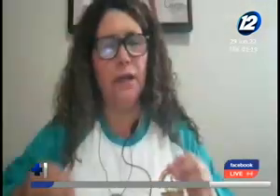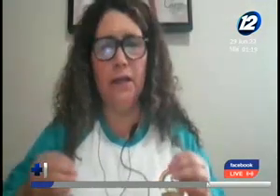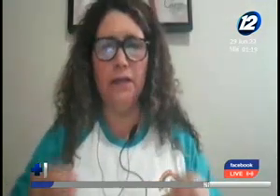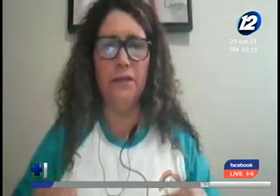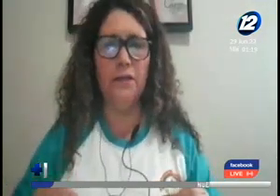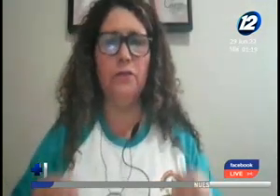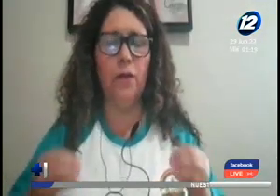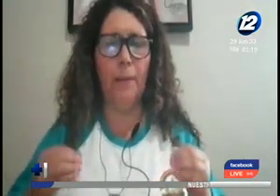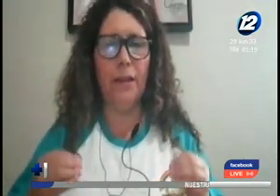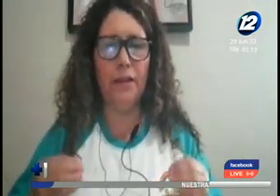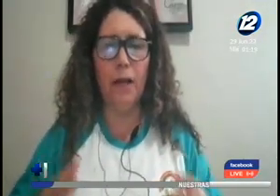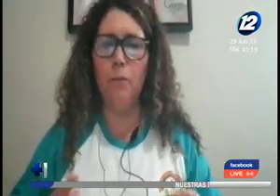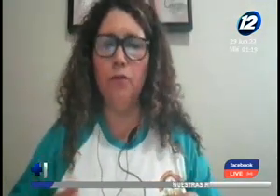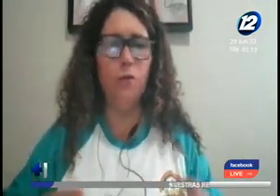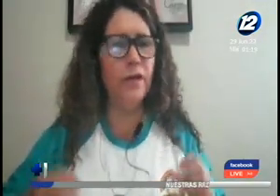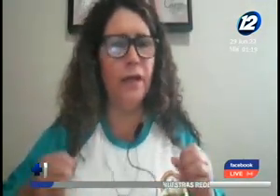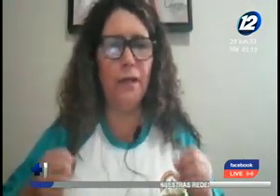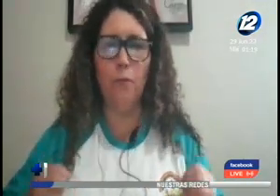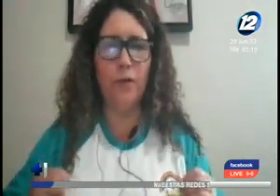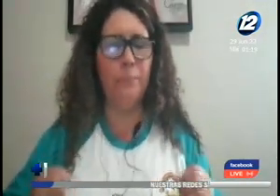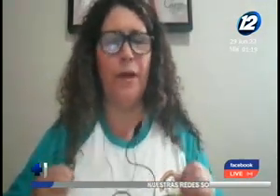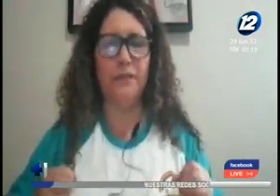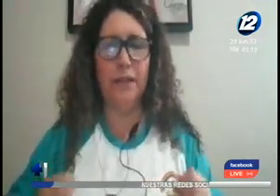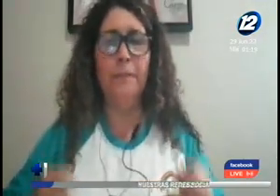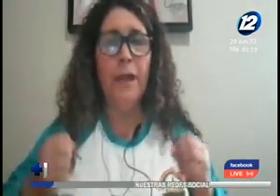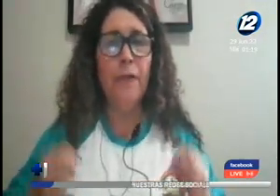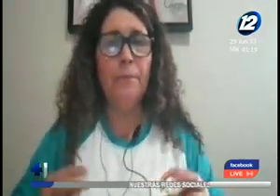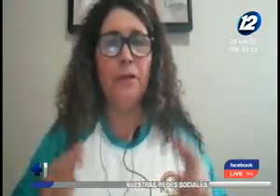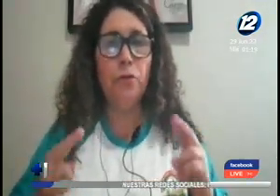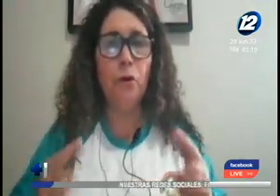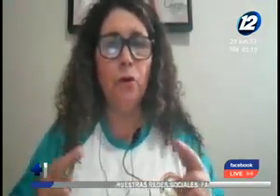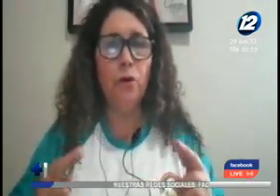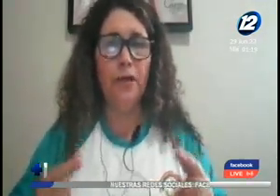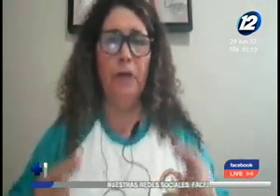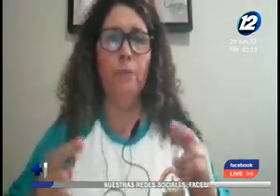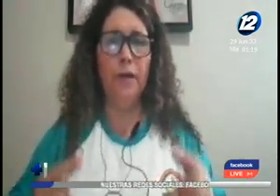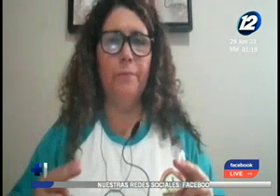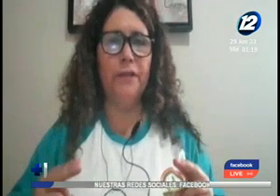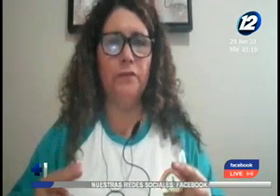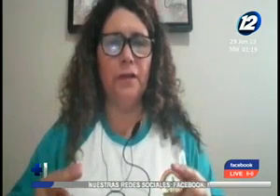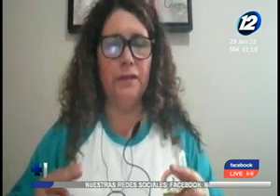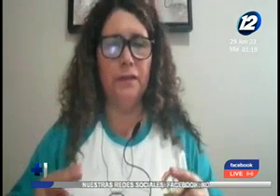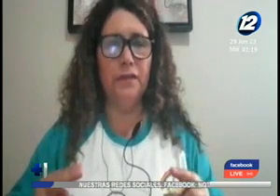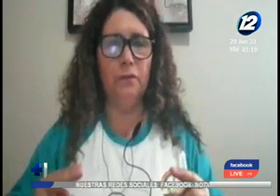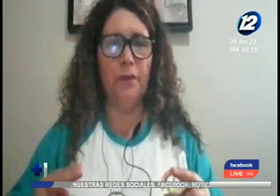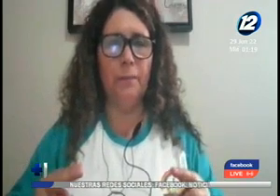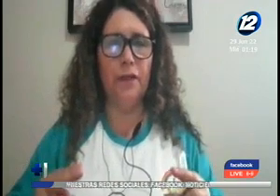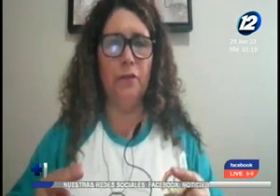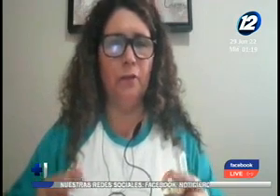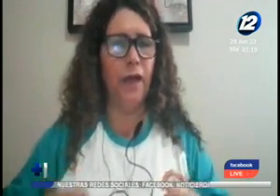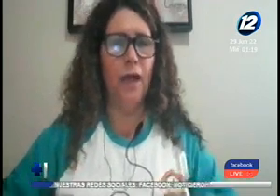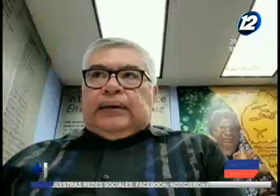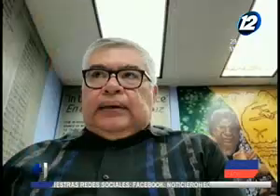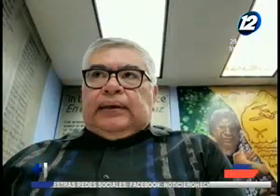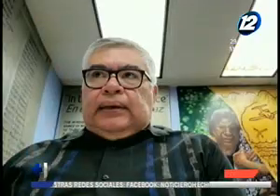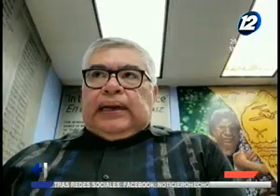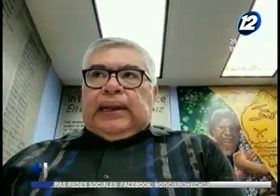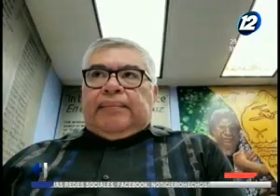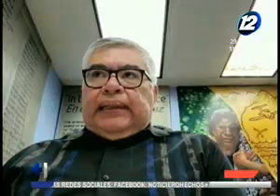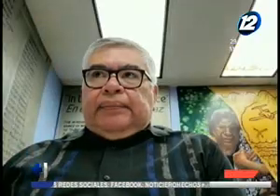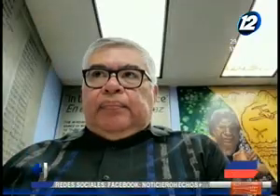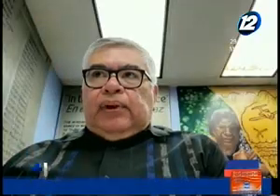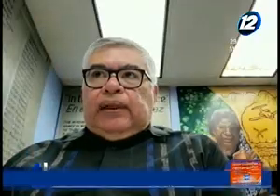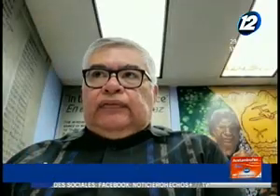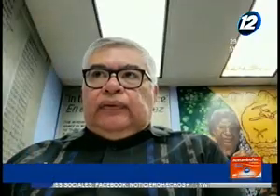tragedia. Insisto, lamentamos, no queremos que pasen, pero todos los días mueren personas en esa ruta migratoria.